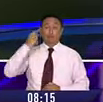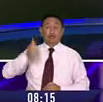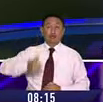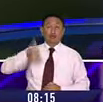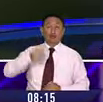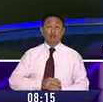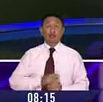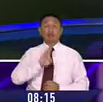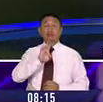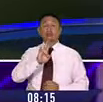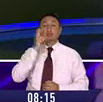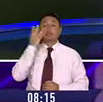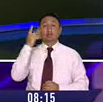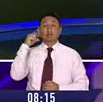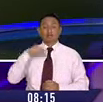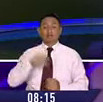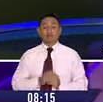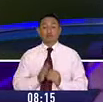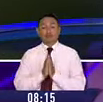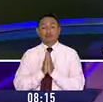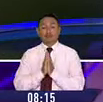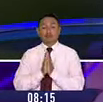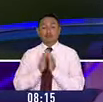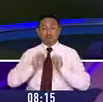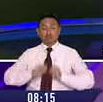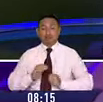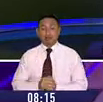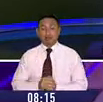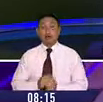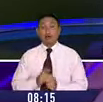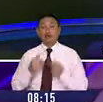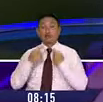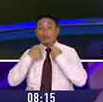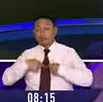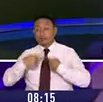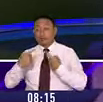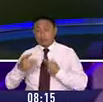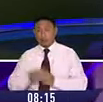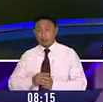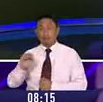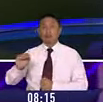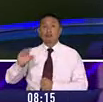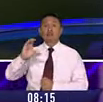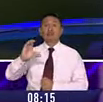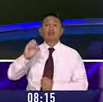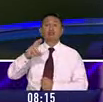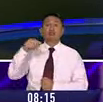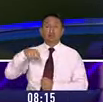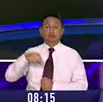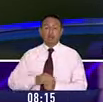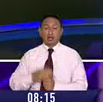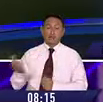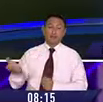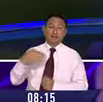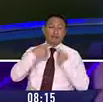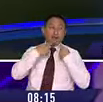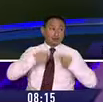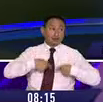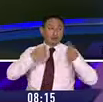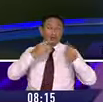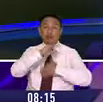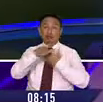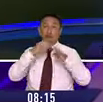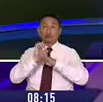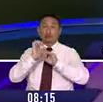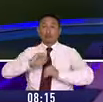7 días para solicitar o anunciar al Consejo Nacional Electoral que llame a elecciones anticipadas para que